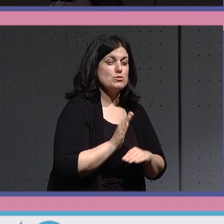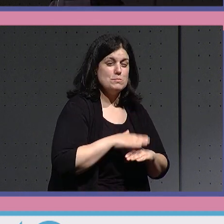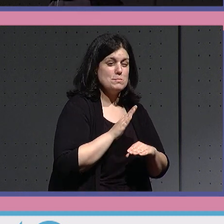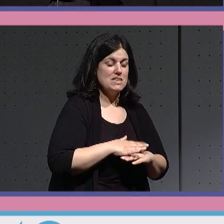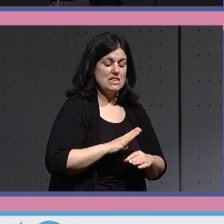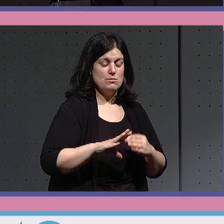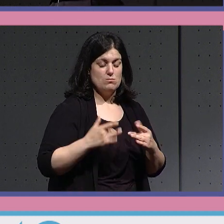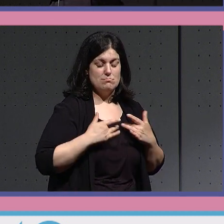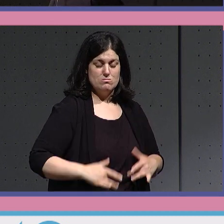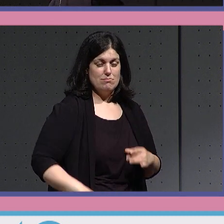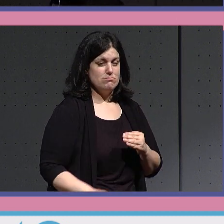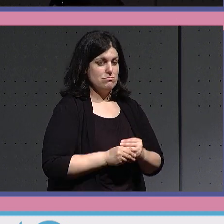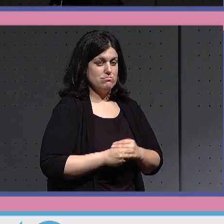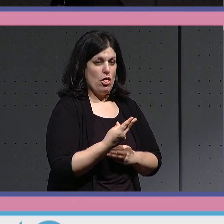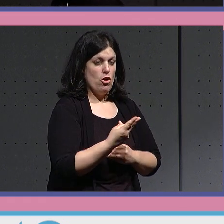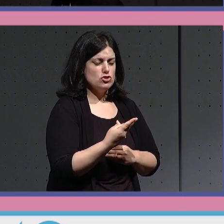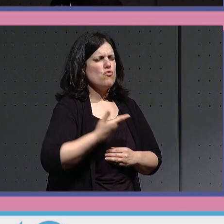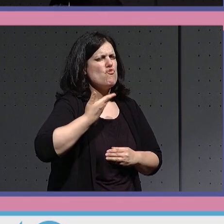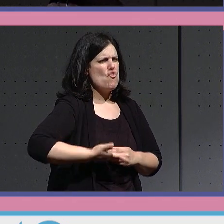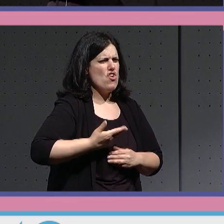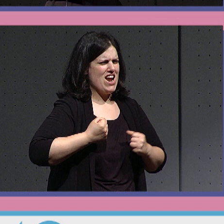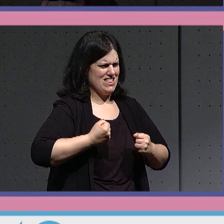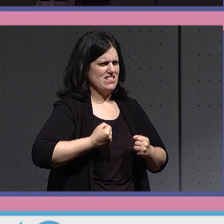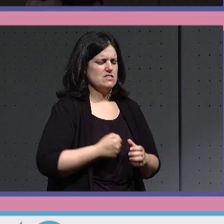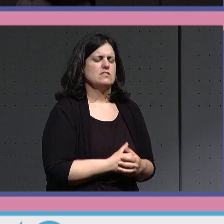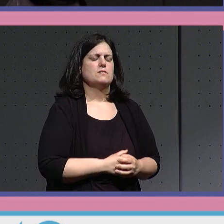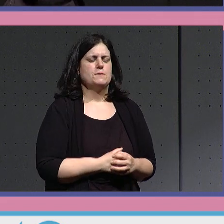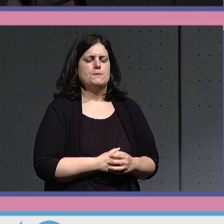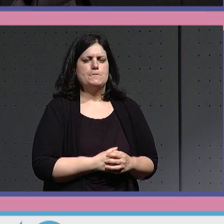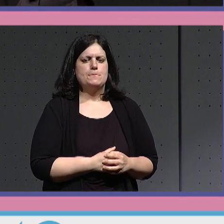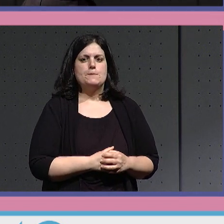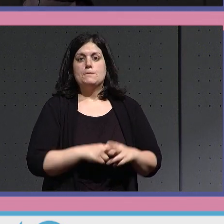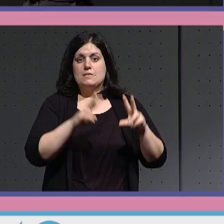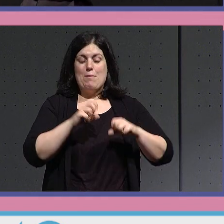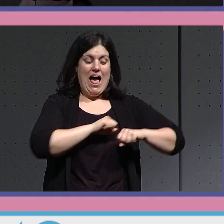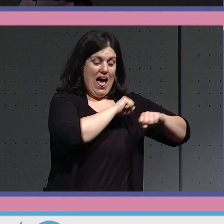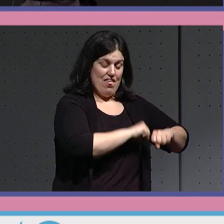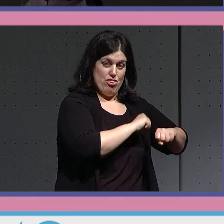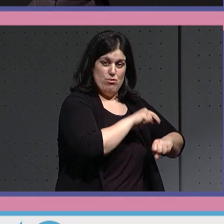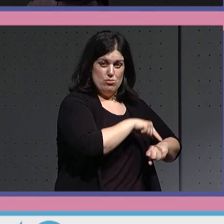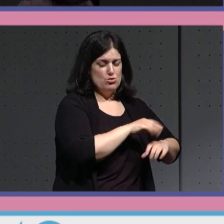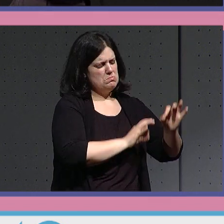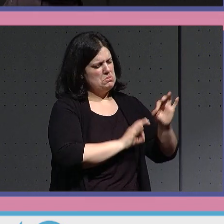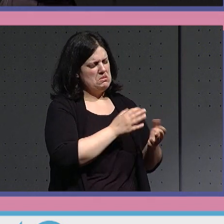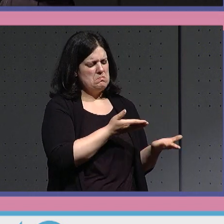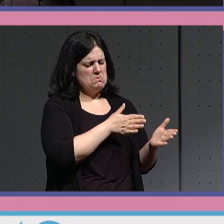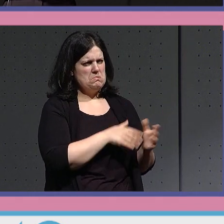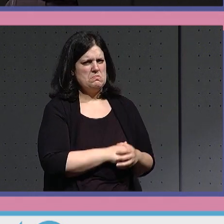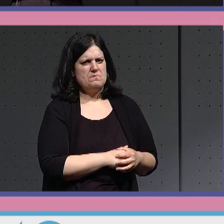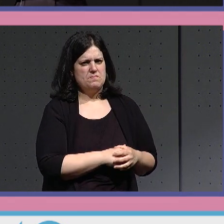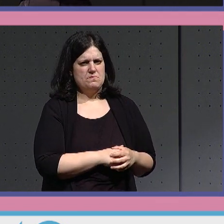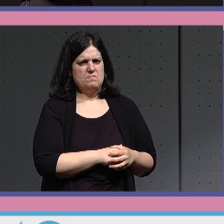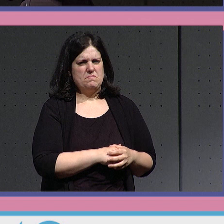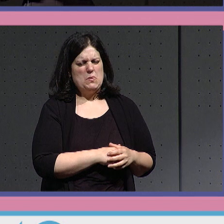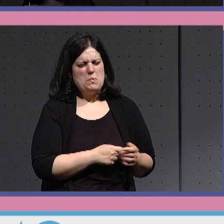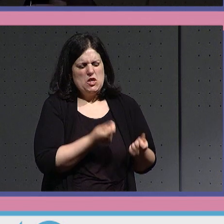además cuando aparecen por lo menos dos son más graves y más complicados. Cuando hablamos de adultos los porcentajes tampoco son muy distintos, quizá